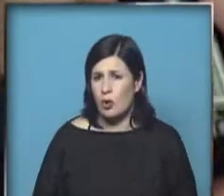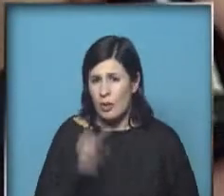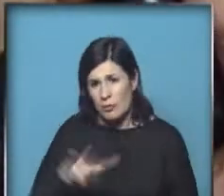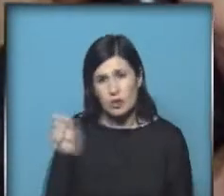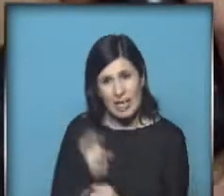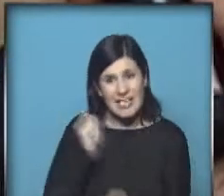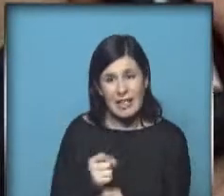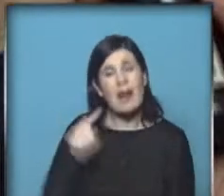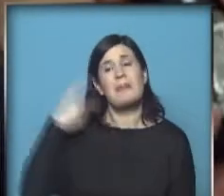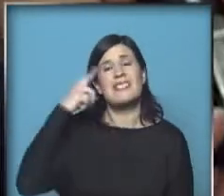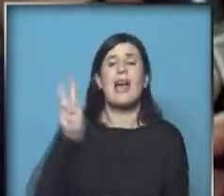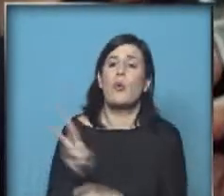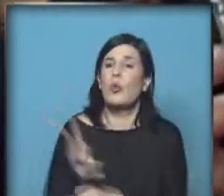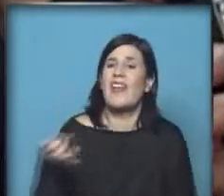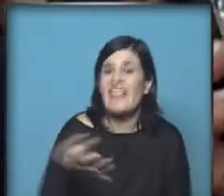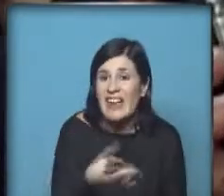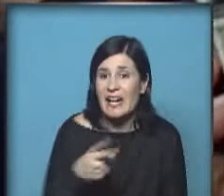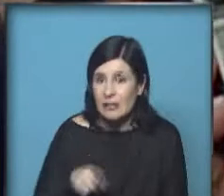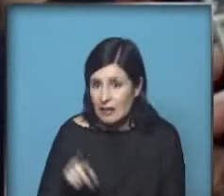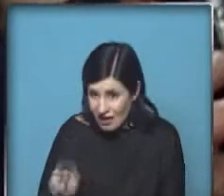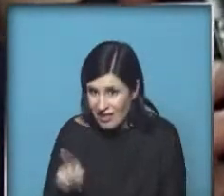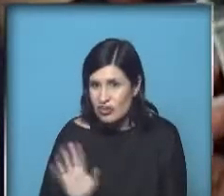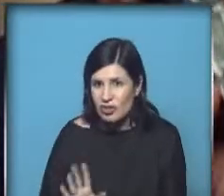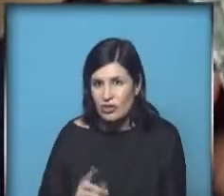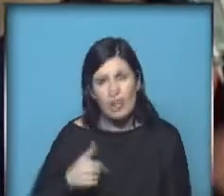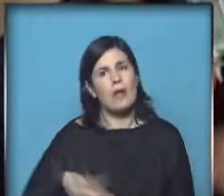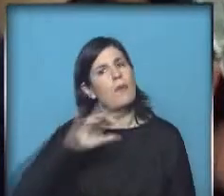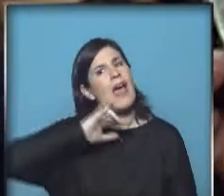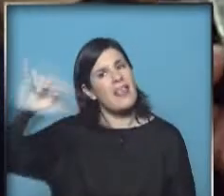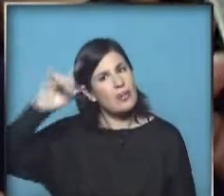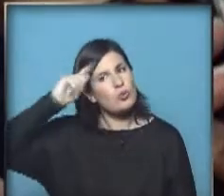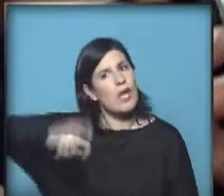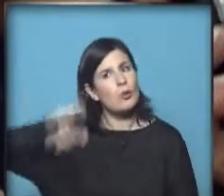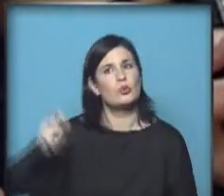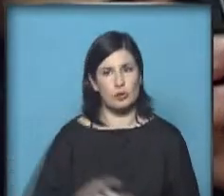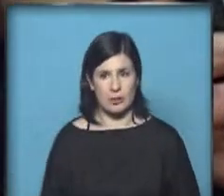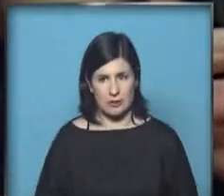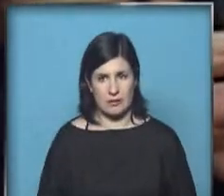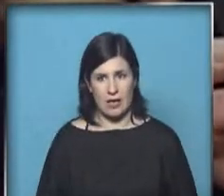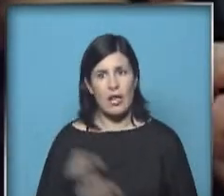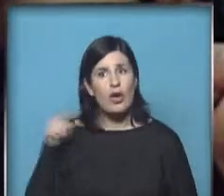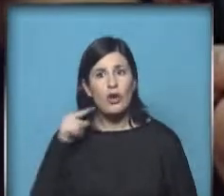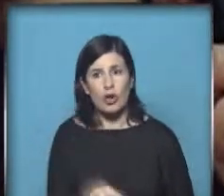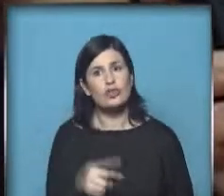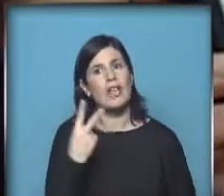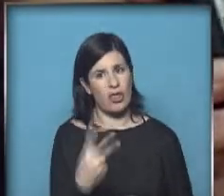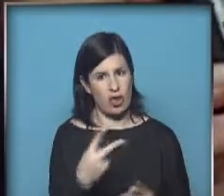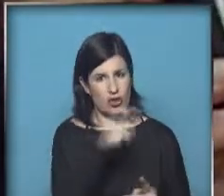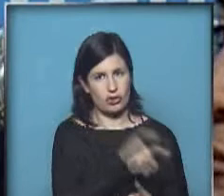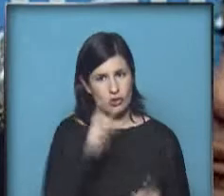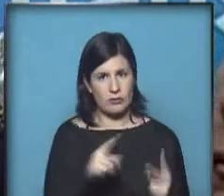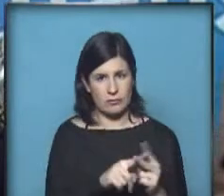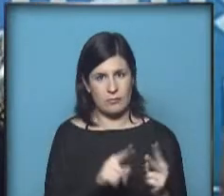defender el ferrocarril por supuesto que estamos presentando una denuncia penal contra mónica lo estuvo roto